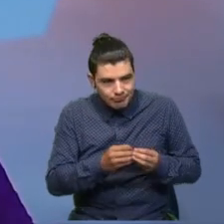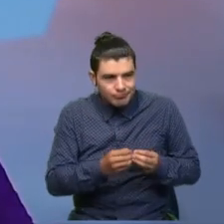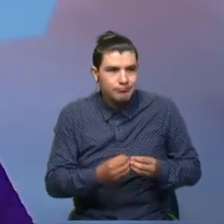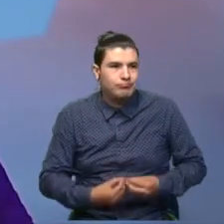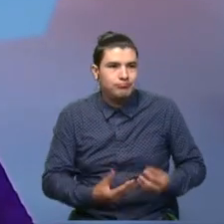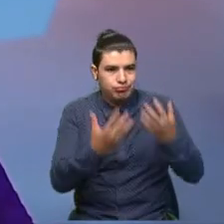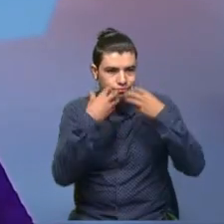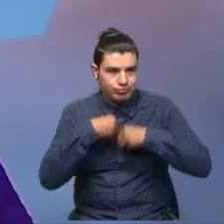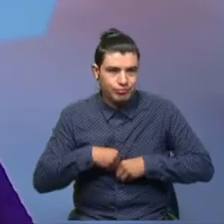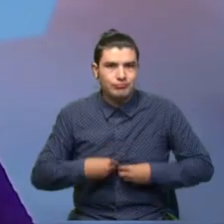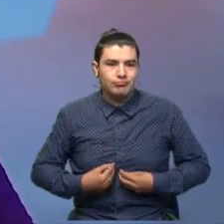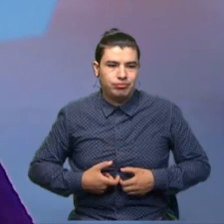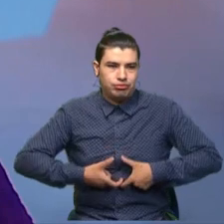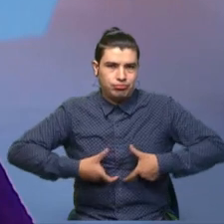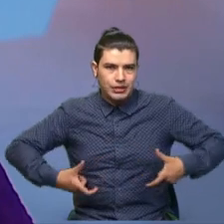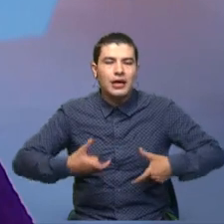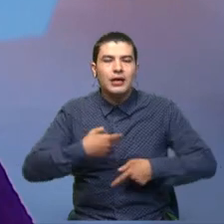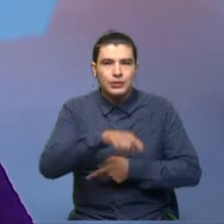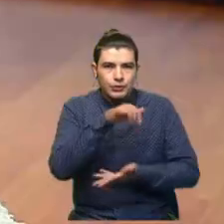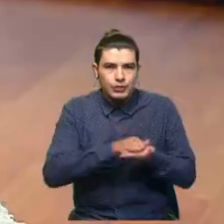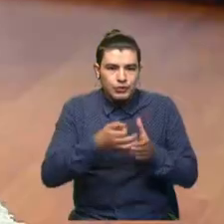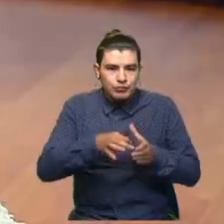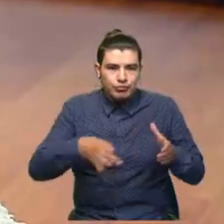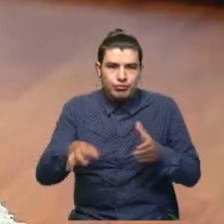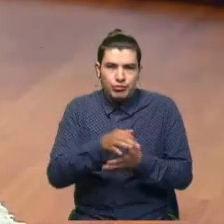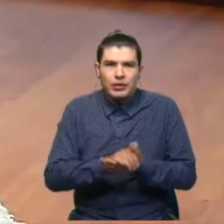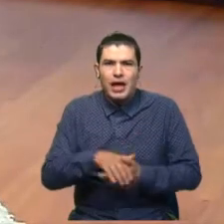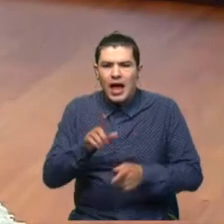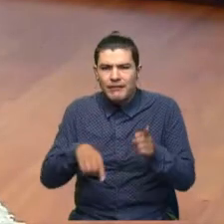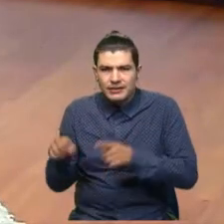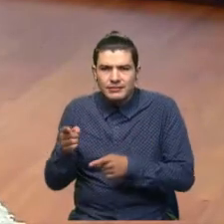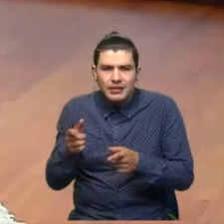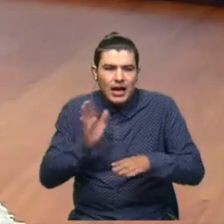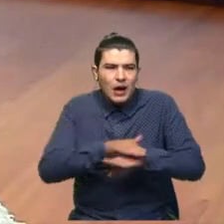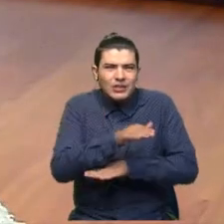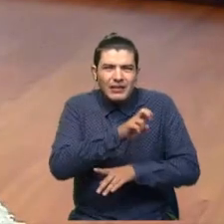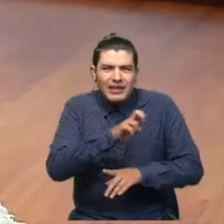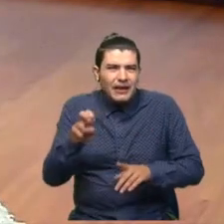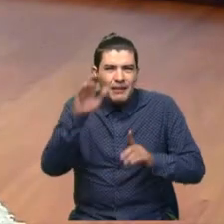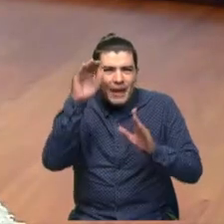la reinfección y las tasas de erradicación que en ocasiones va a producir incluso